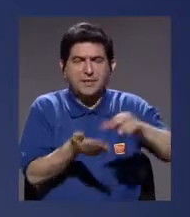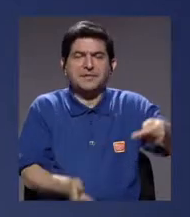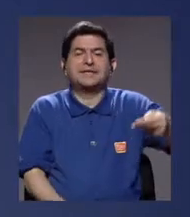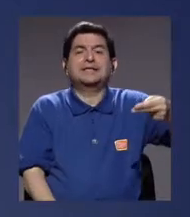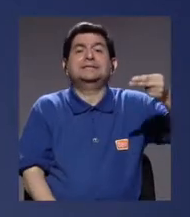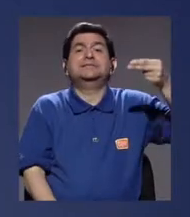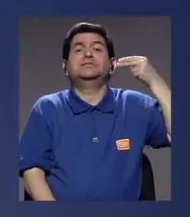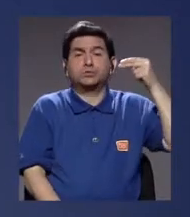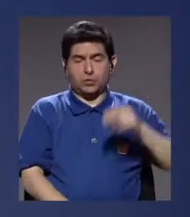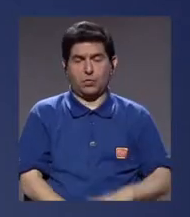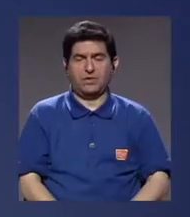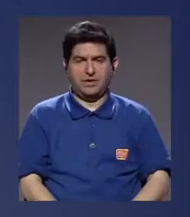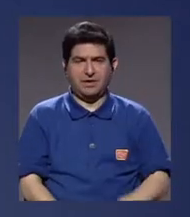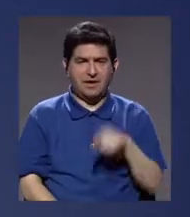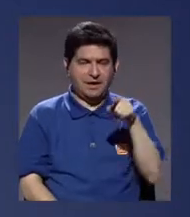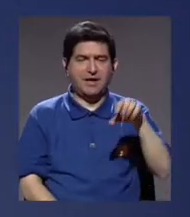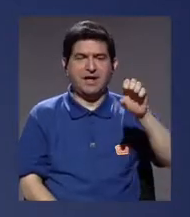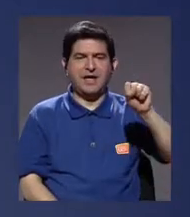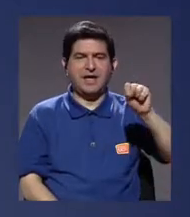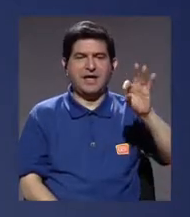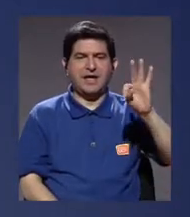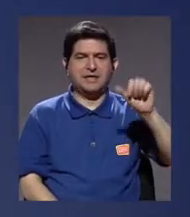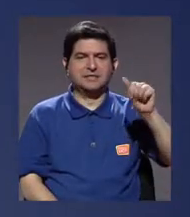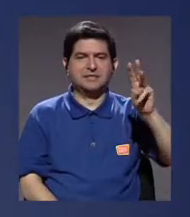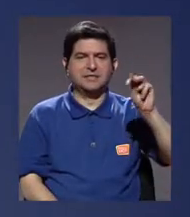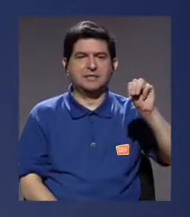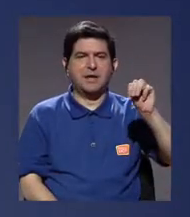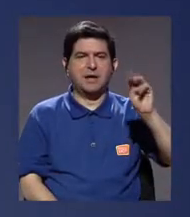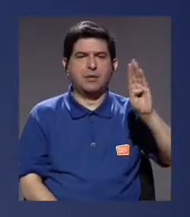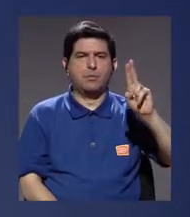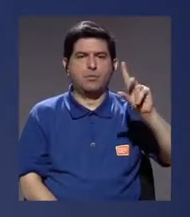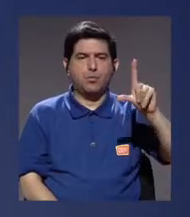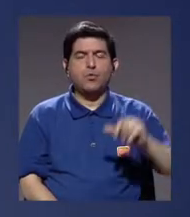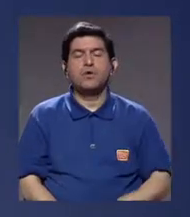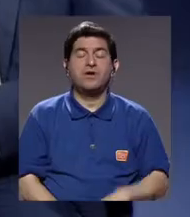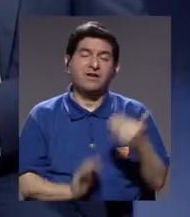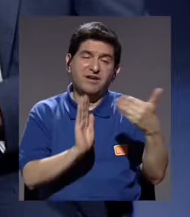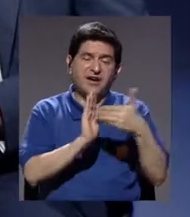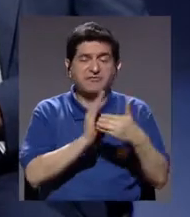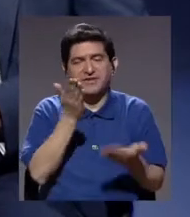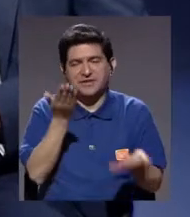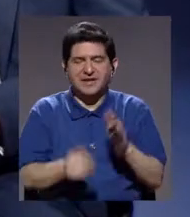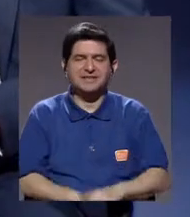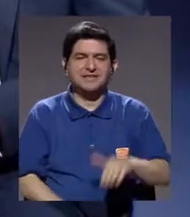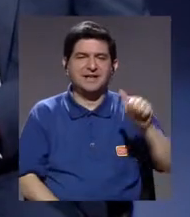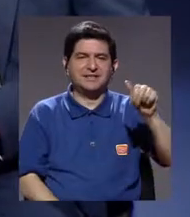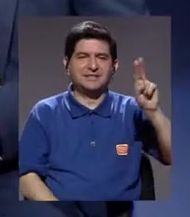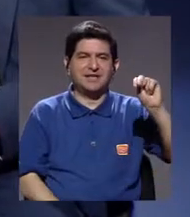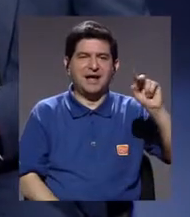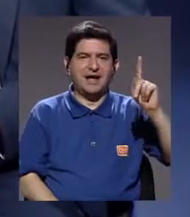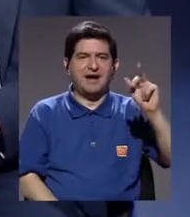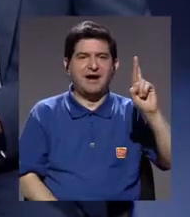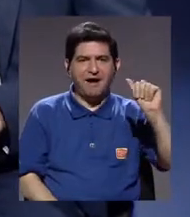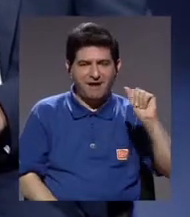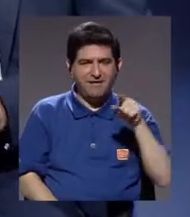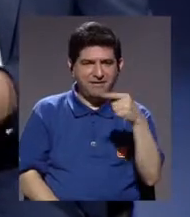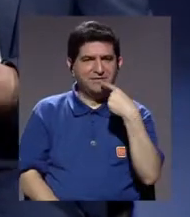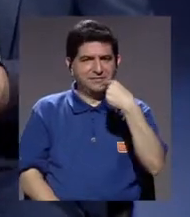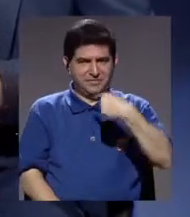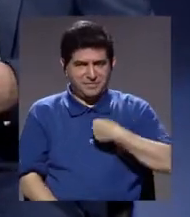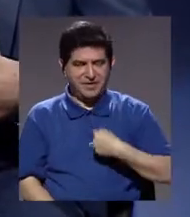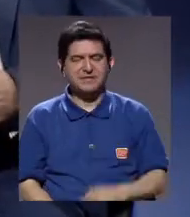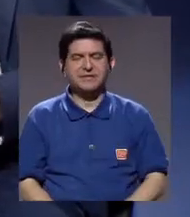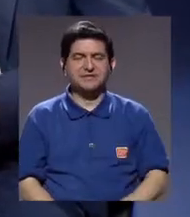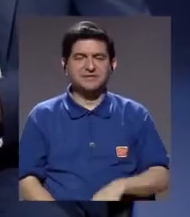histórica a Estambul, en detrimento tal vez de Ankara, ¿verdad? Que es también una capital donde usted me explica que